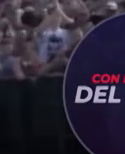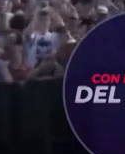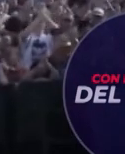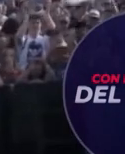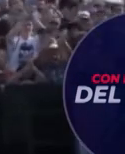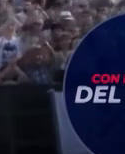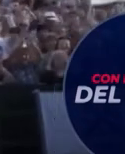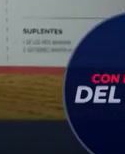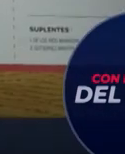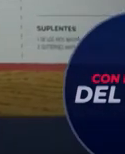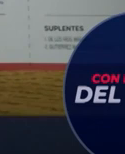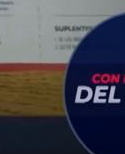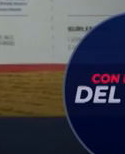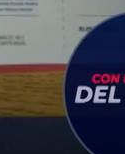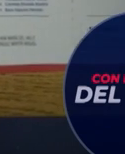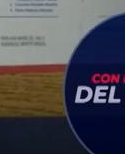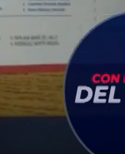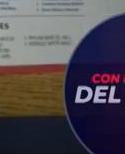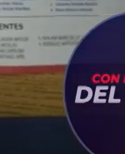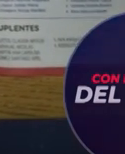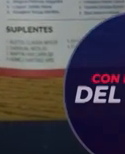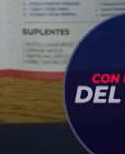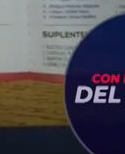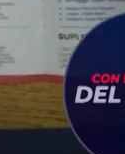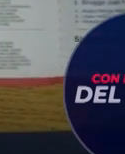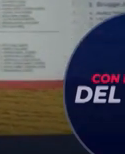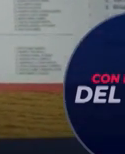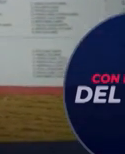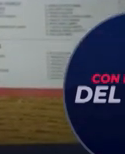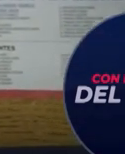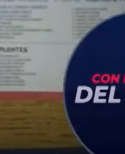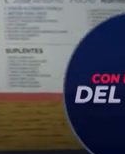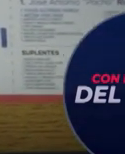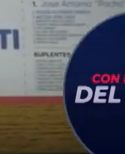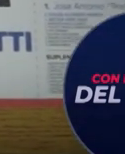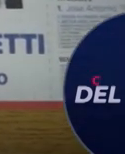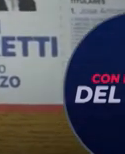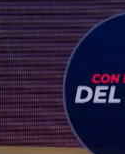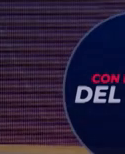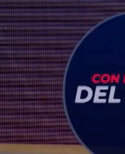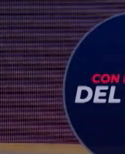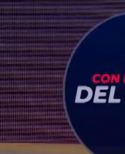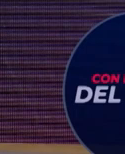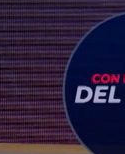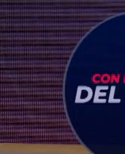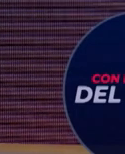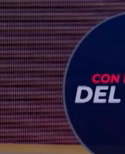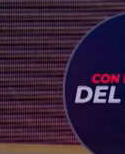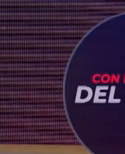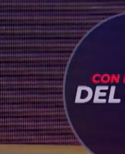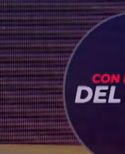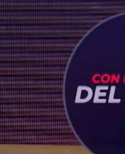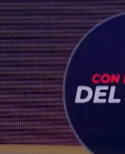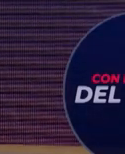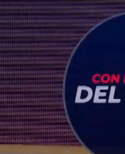que vimos hasta aquí, Federico, ¿con quién es más factible una negociación de Schiaretti? ¿Con Milei o con Massa?